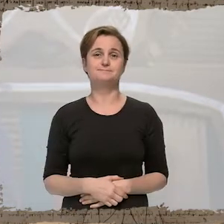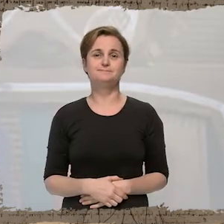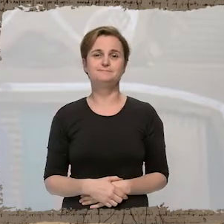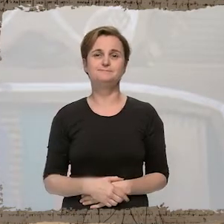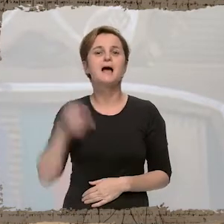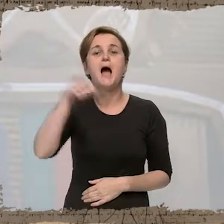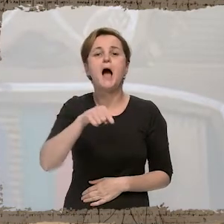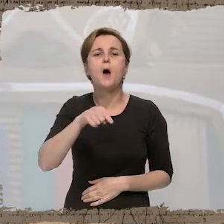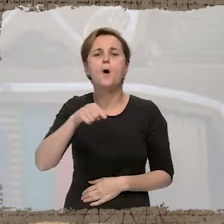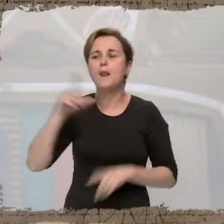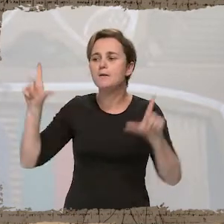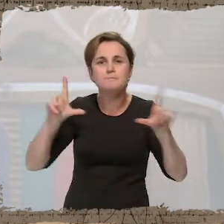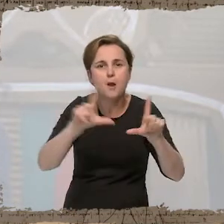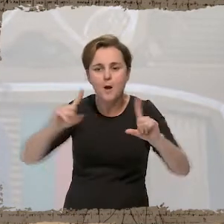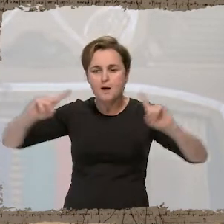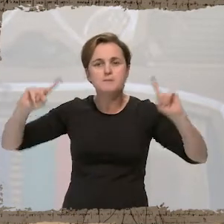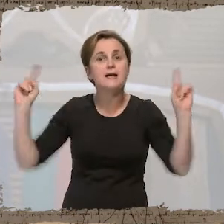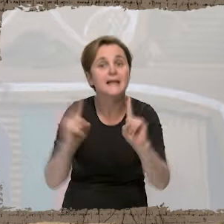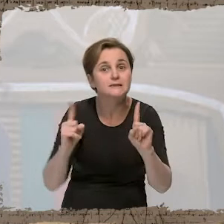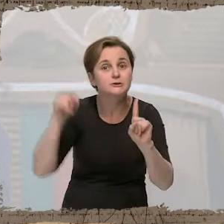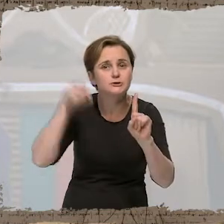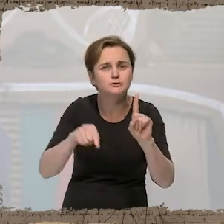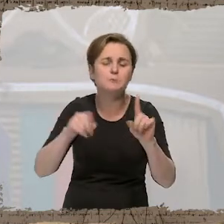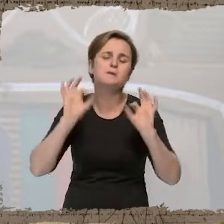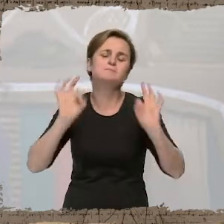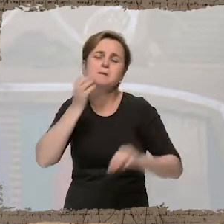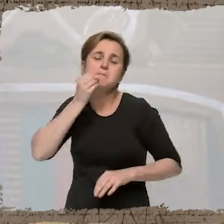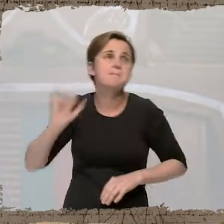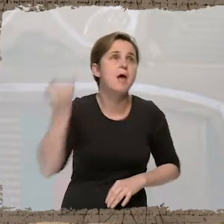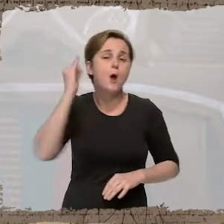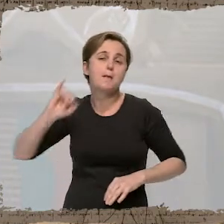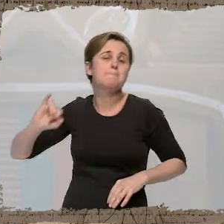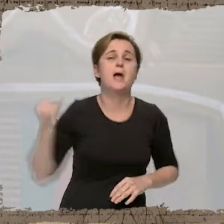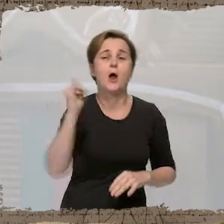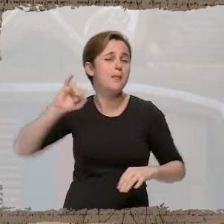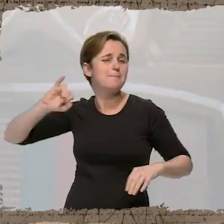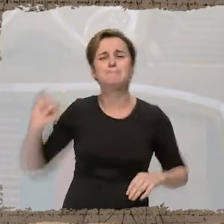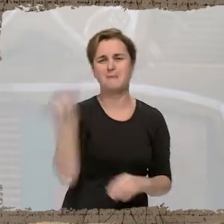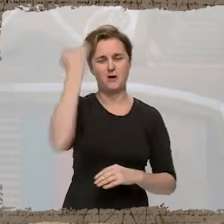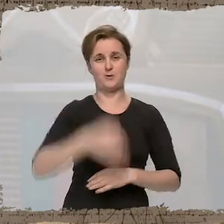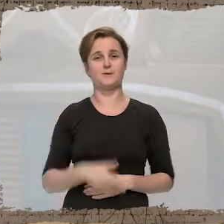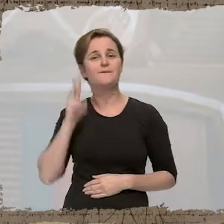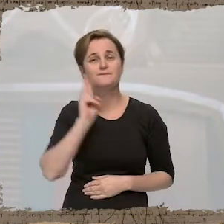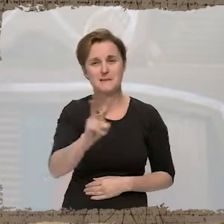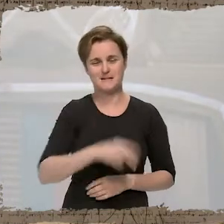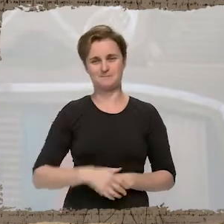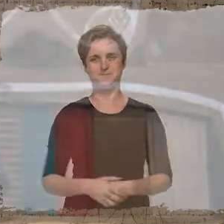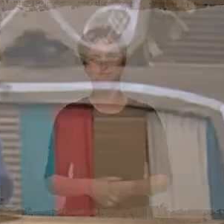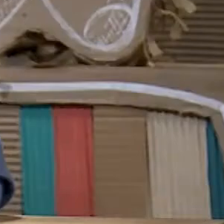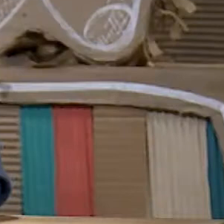a hacer vamos a ir a un resumen de 100% camila que fue lo mejor de lo mejor de lo mejor lo